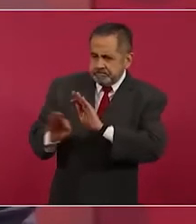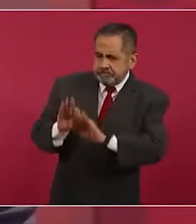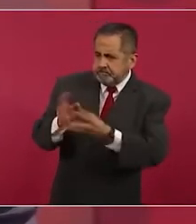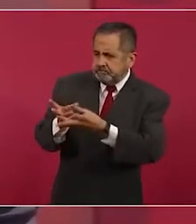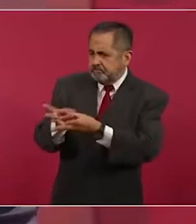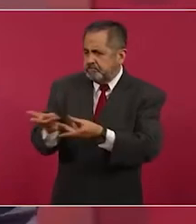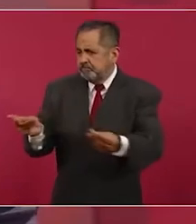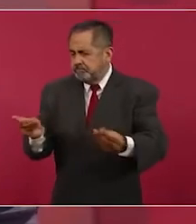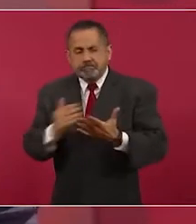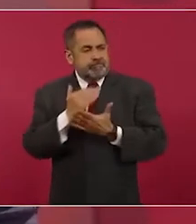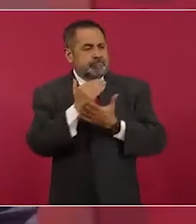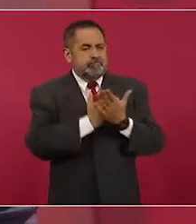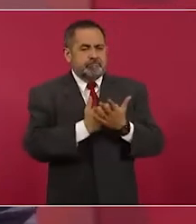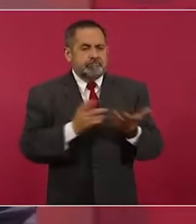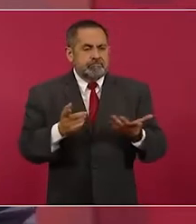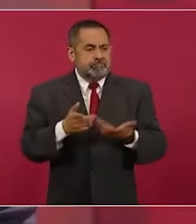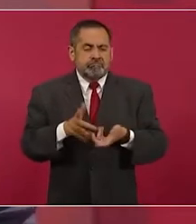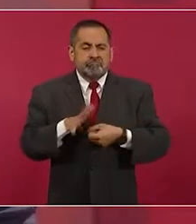reprimir.